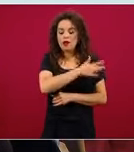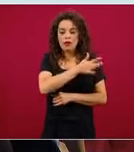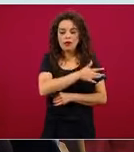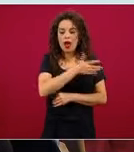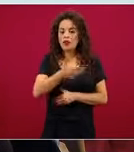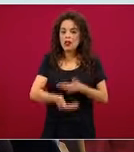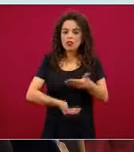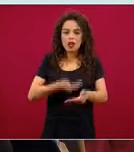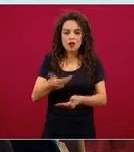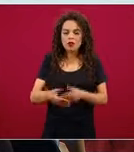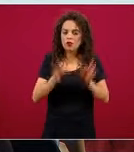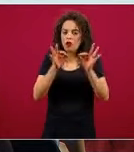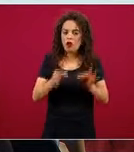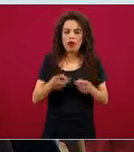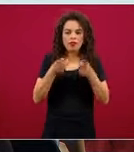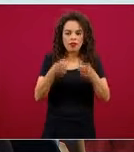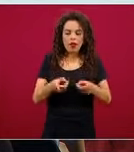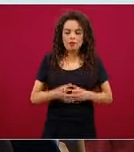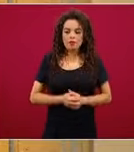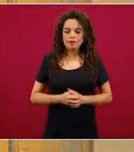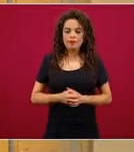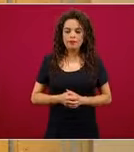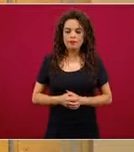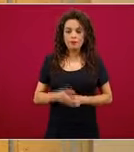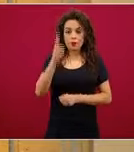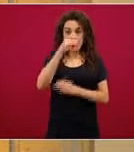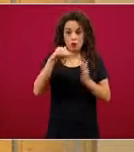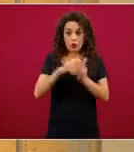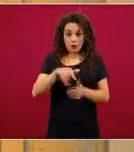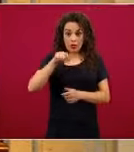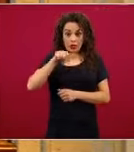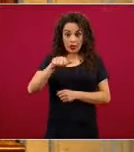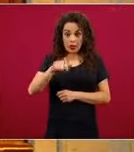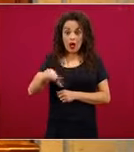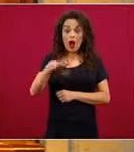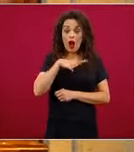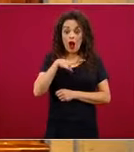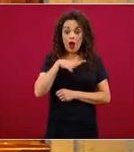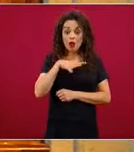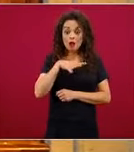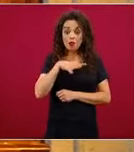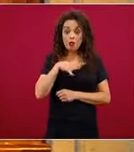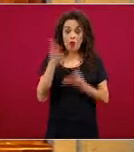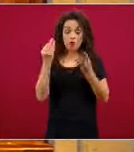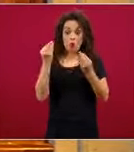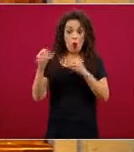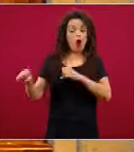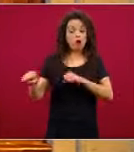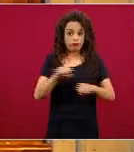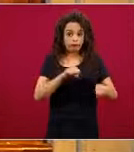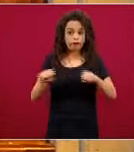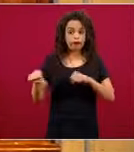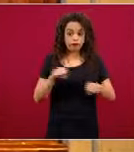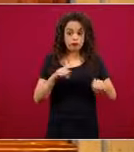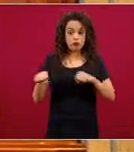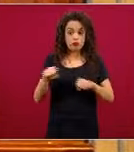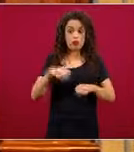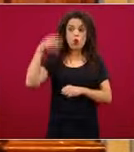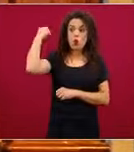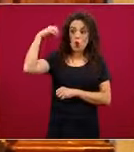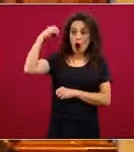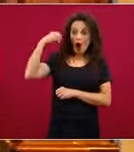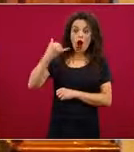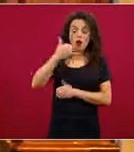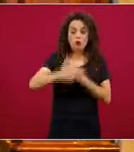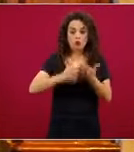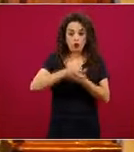Este fue el antecedente de los CMT. En el 2017 tuvimos un sismo, bueno, varios sismos, tanto en Oaxaca como en la Ciudad